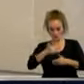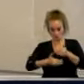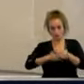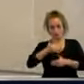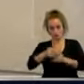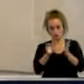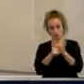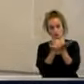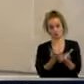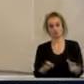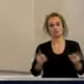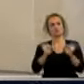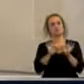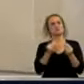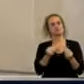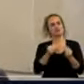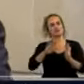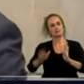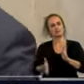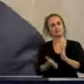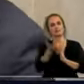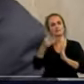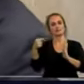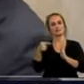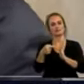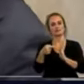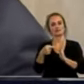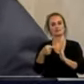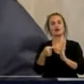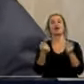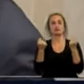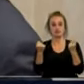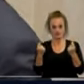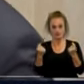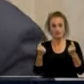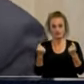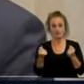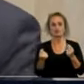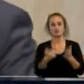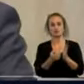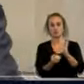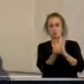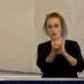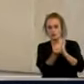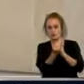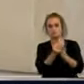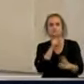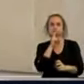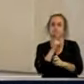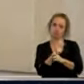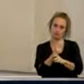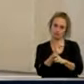elemento el primer camino para avanzar para entender esa ciencia tan